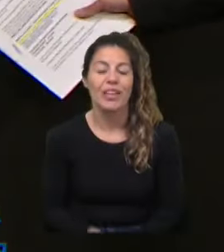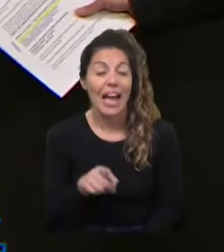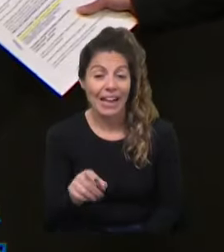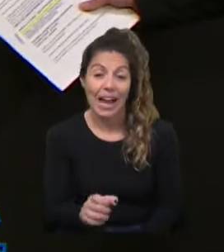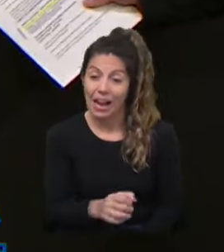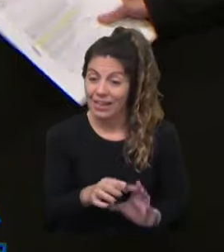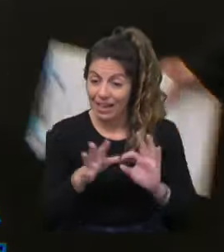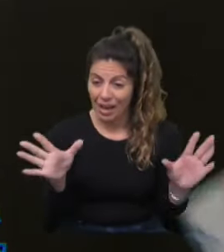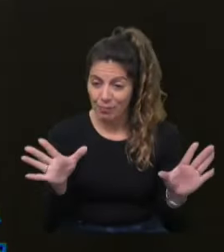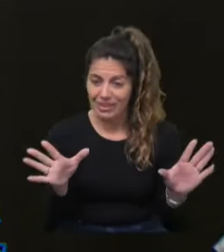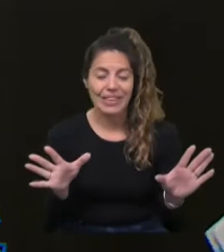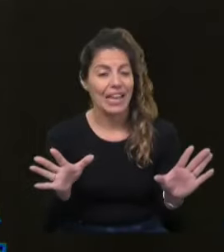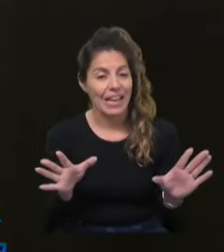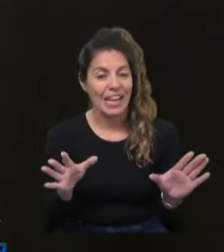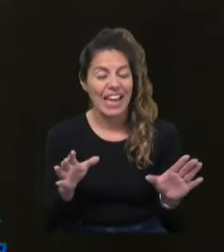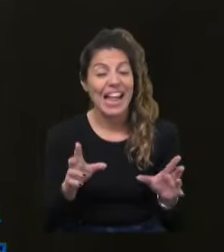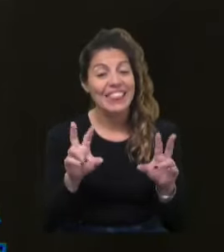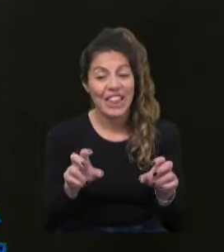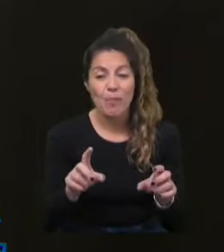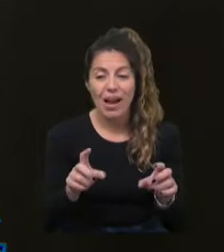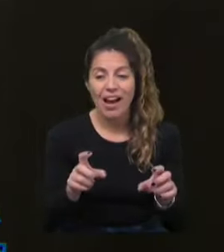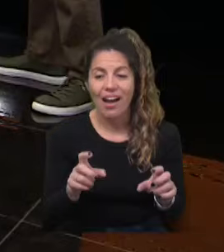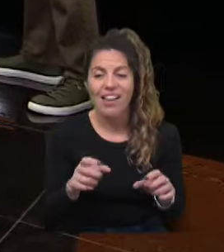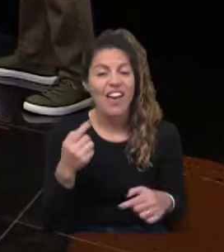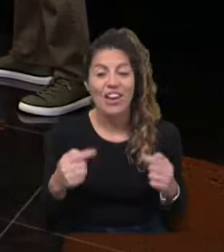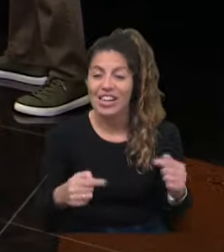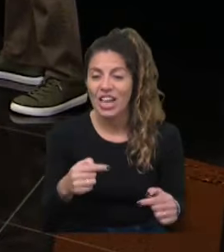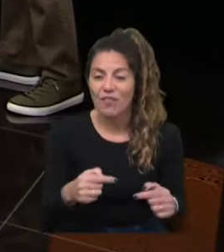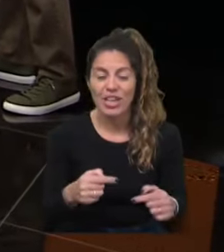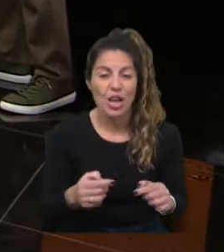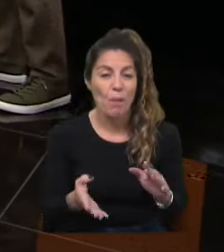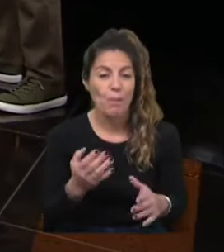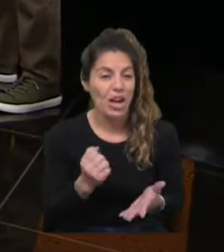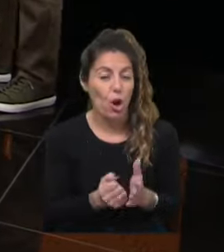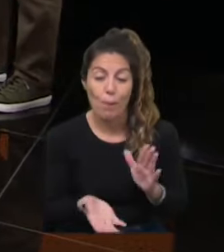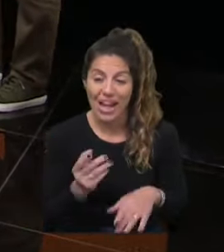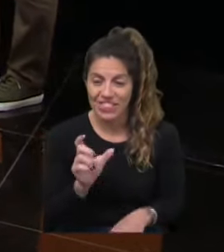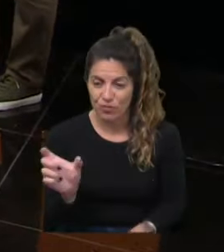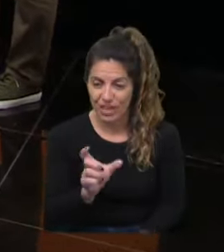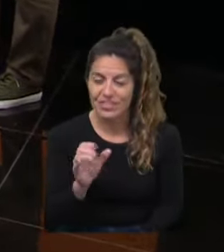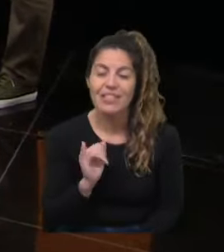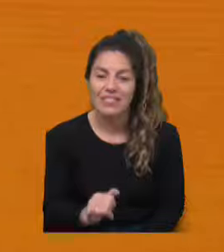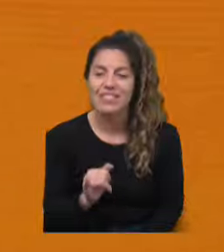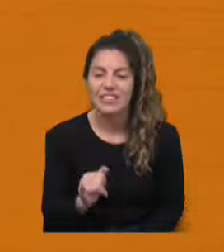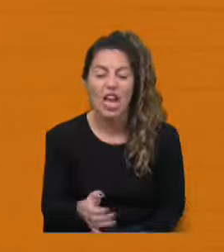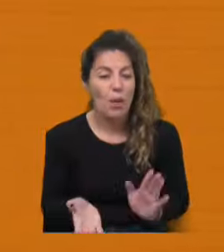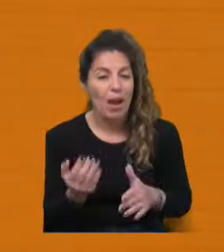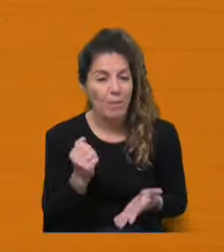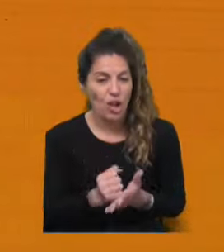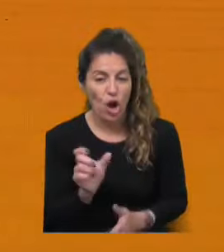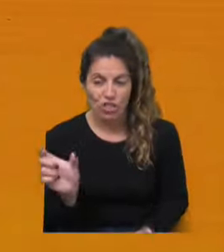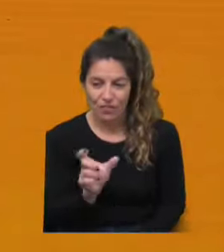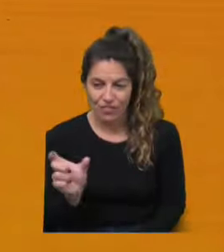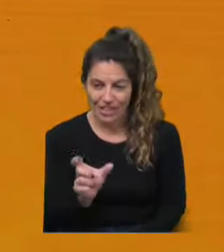claramente el factor, digamos, o la variable más, que marcó más diferencia. Exactamente. ¿No? La variable que más marcó diferencia, como